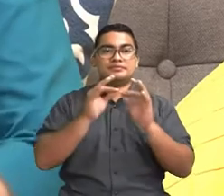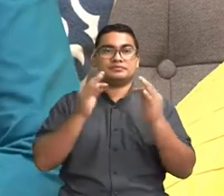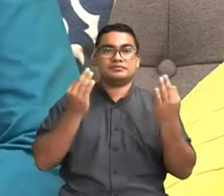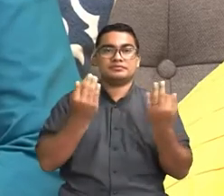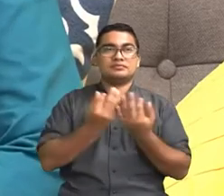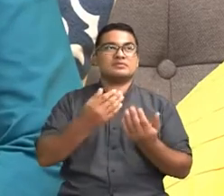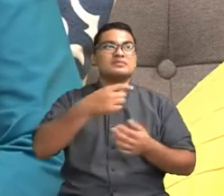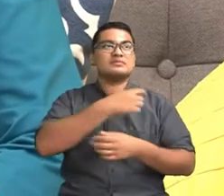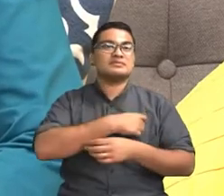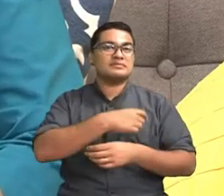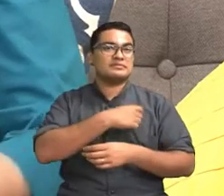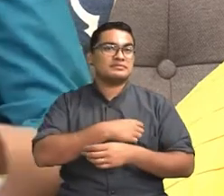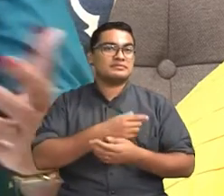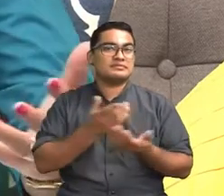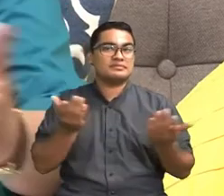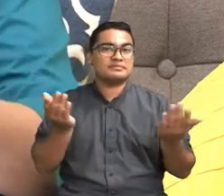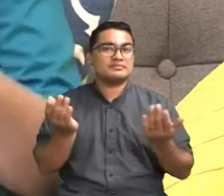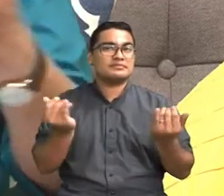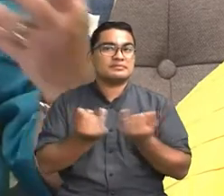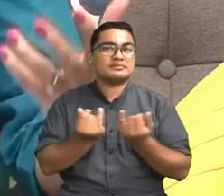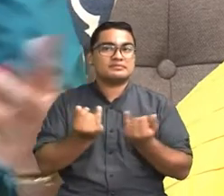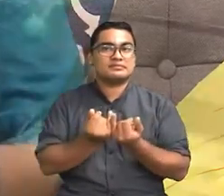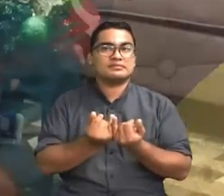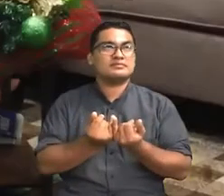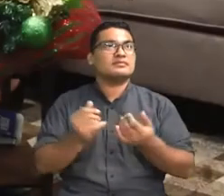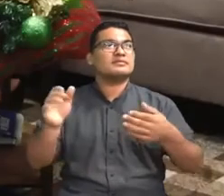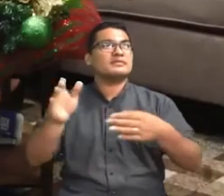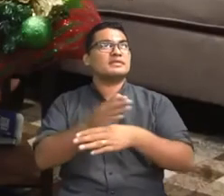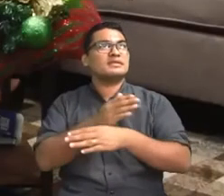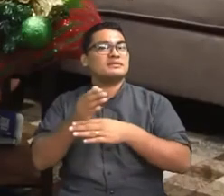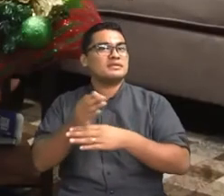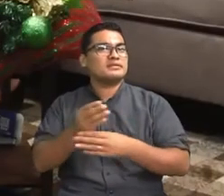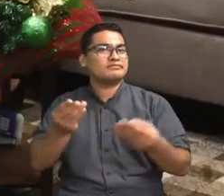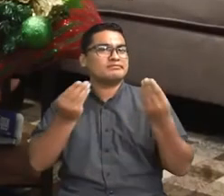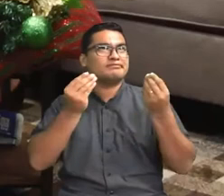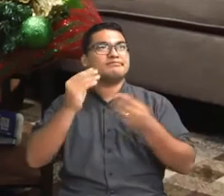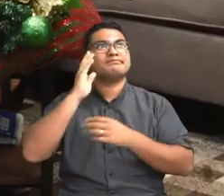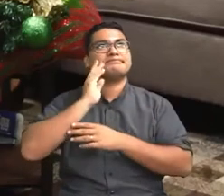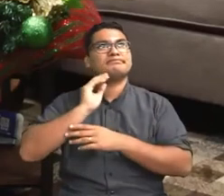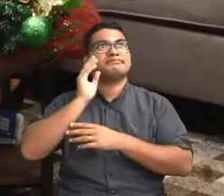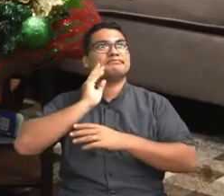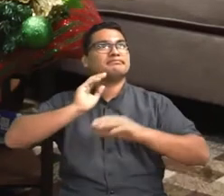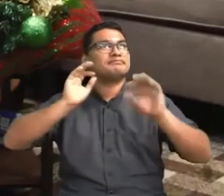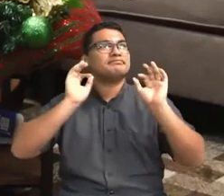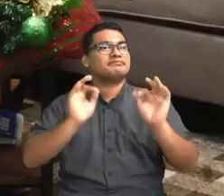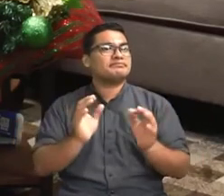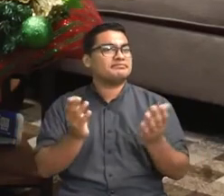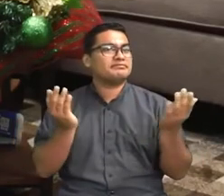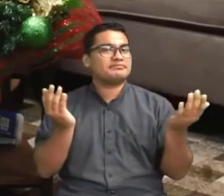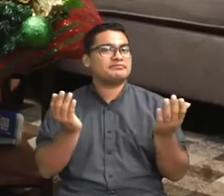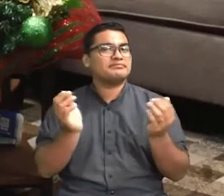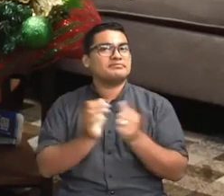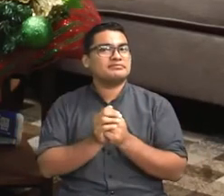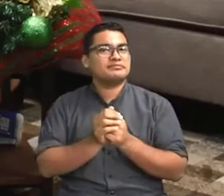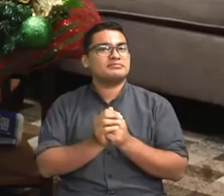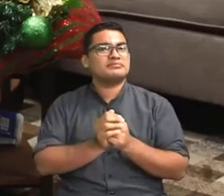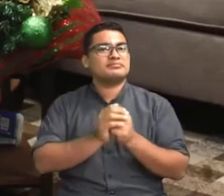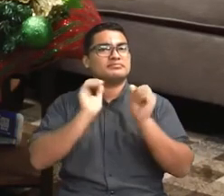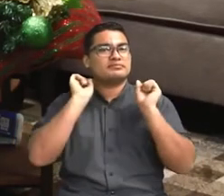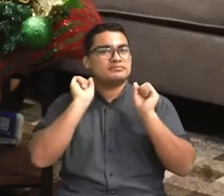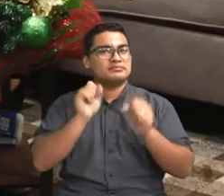escuela. Es decir, aquí hay una serie de experiencias que